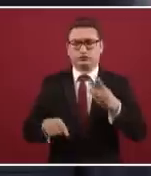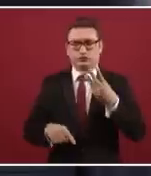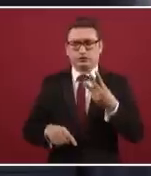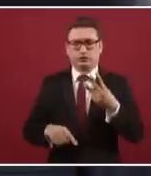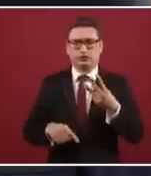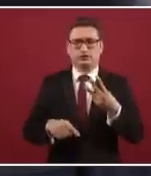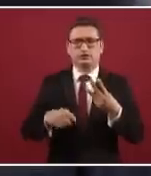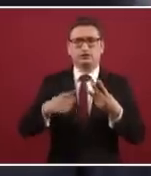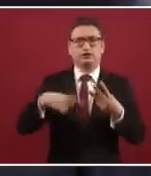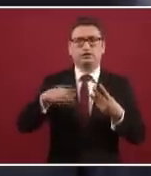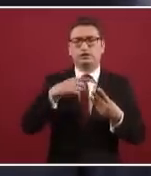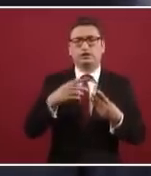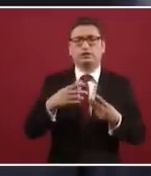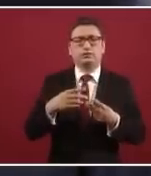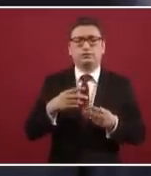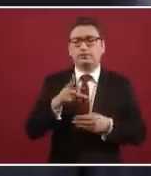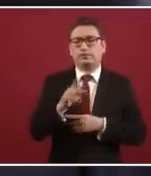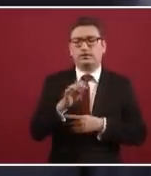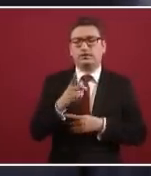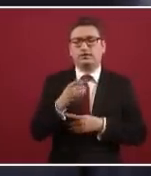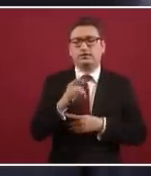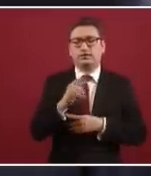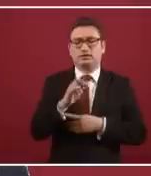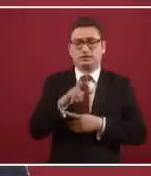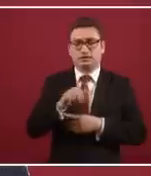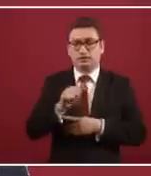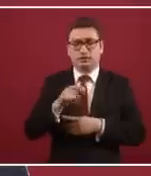no tienen pediatra.